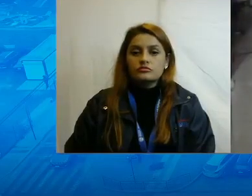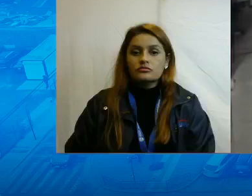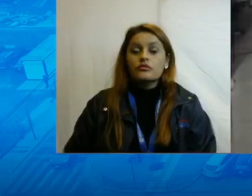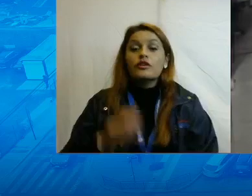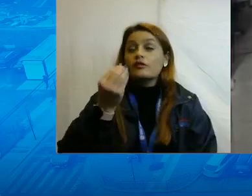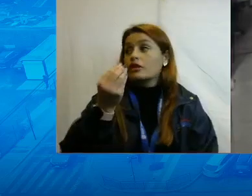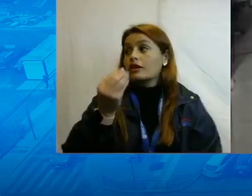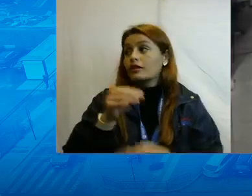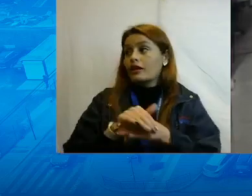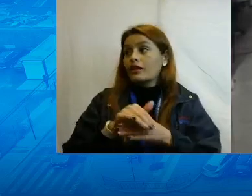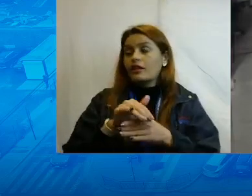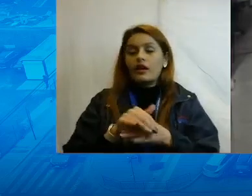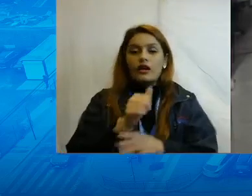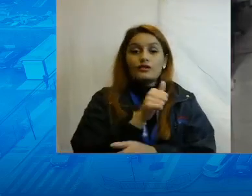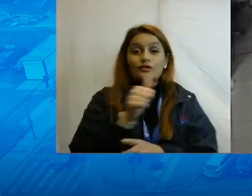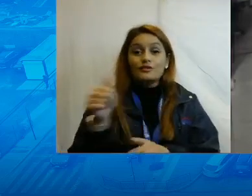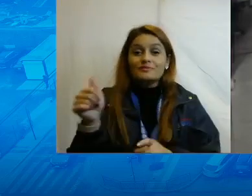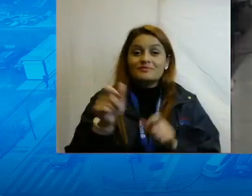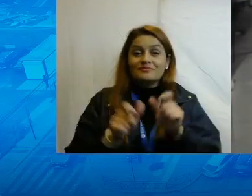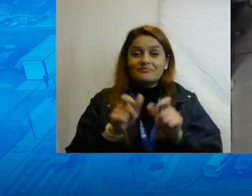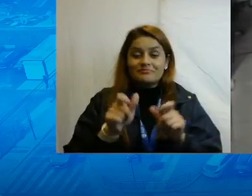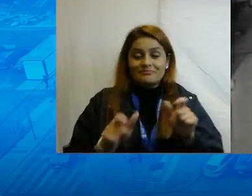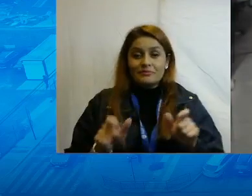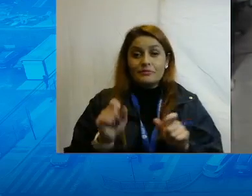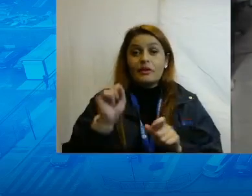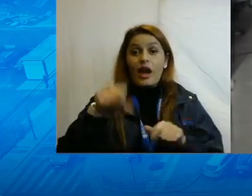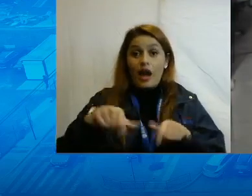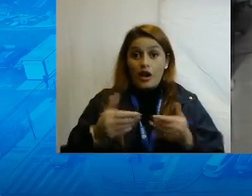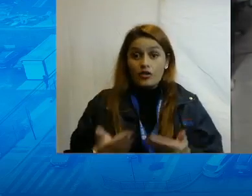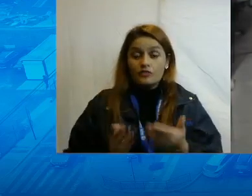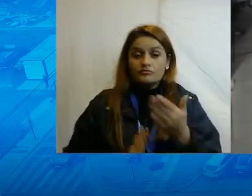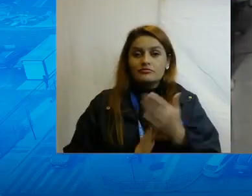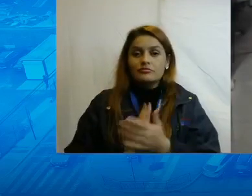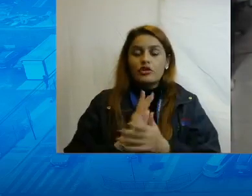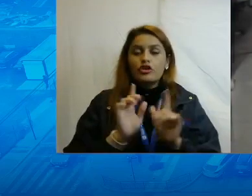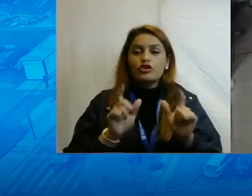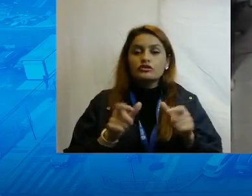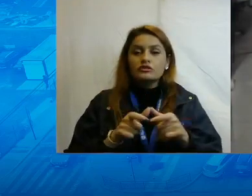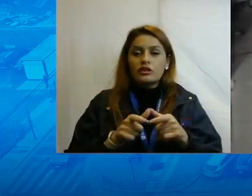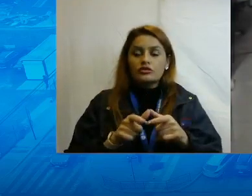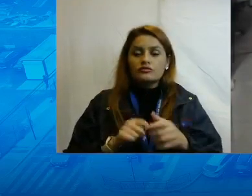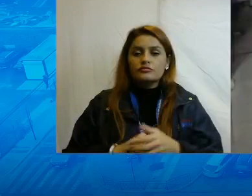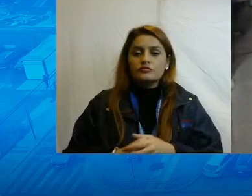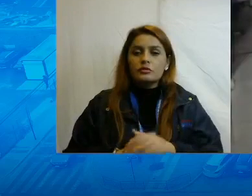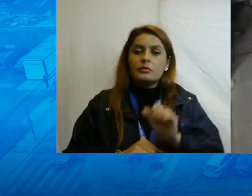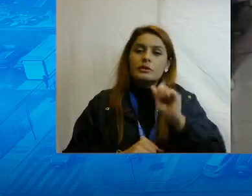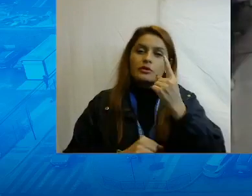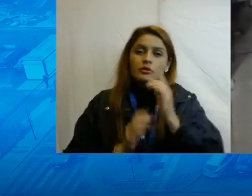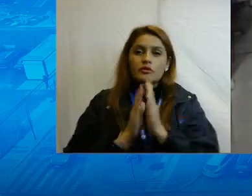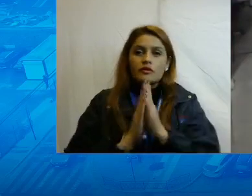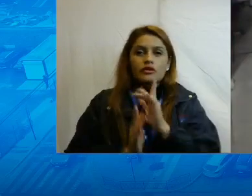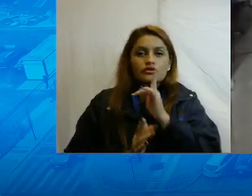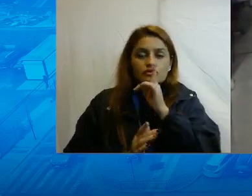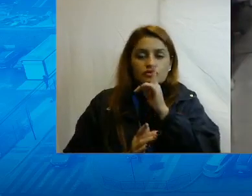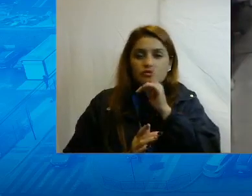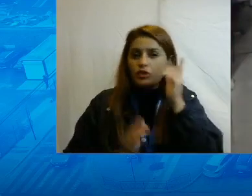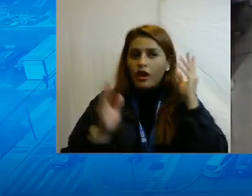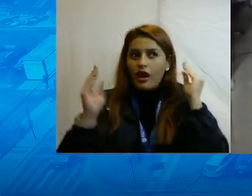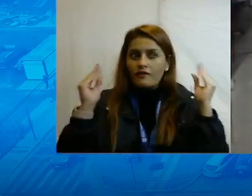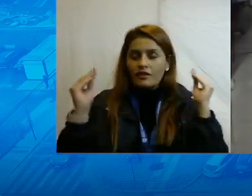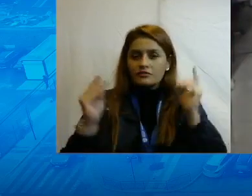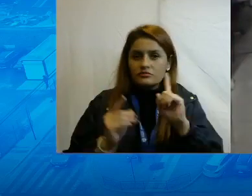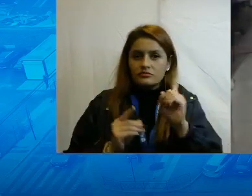Buenas tardes a todas y todos. Daremos inicio al Consejo Ordinario. Silencio, por favor. Vamos a comenzar ya.